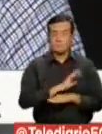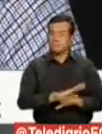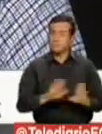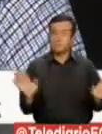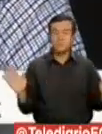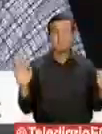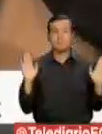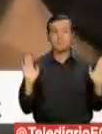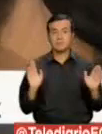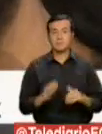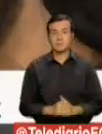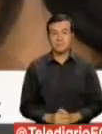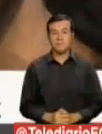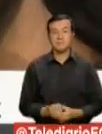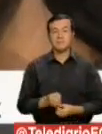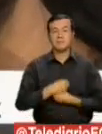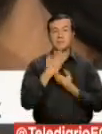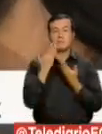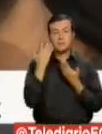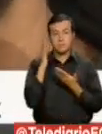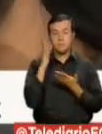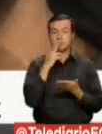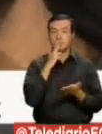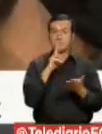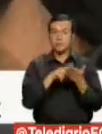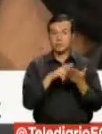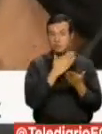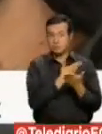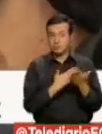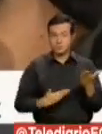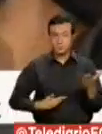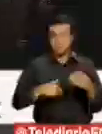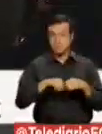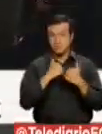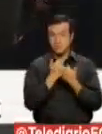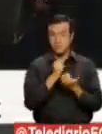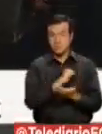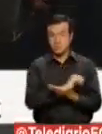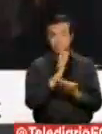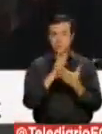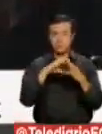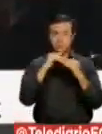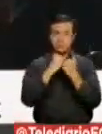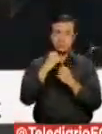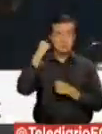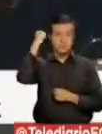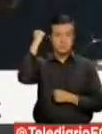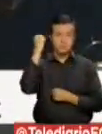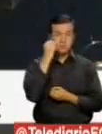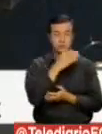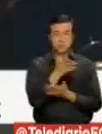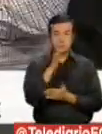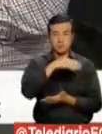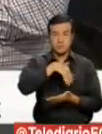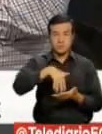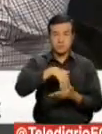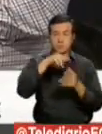el Ministerio de la Ley. Manifiestan que han enviado cartas a la Presidencia de la Asamblea y a la Comisión de Derechos Colectivos para exponer sus